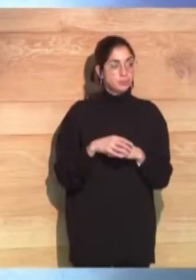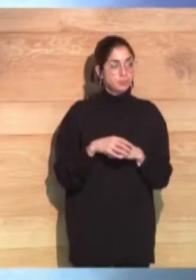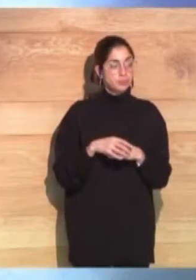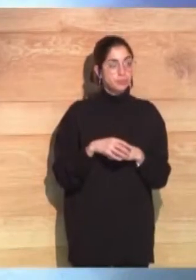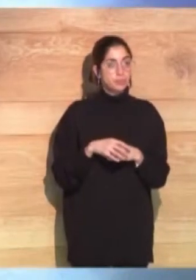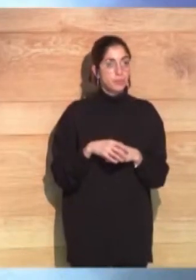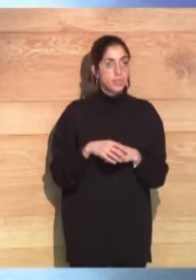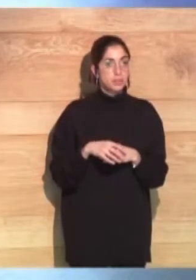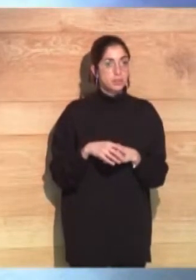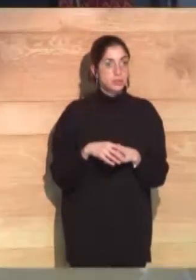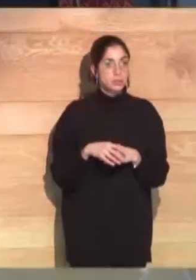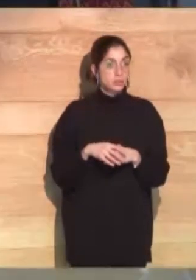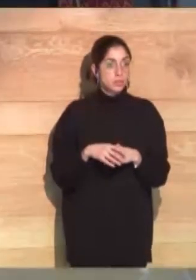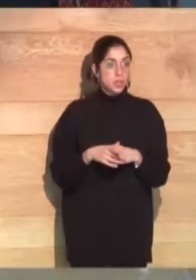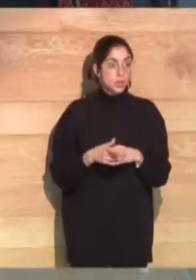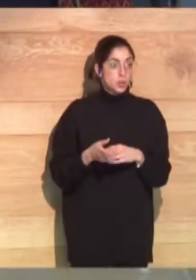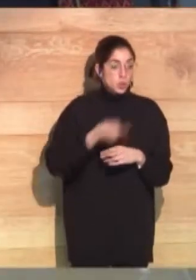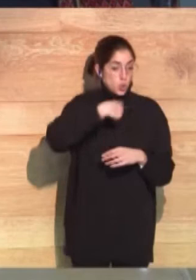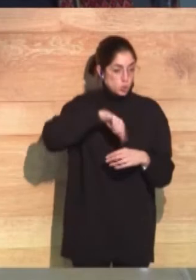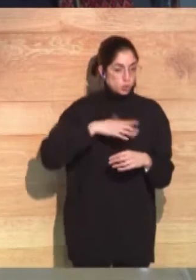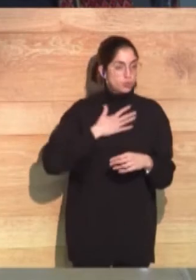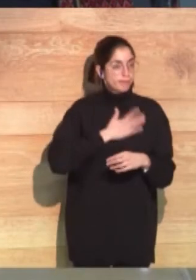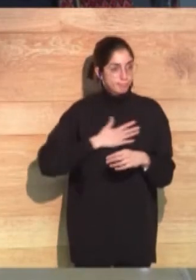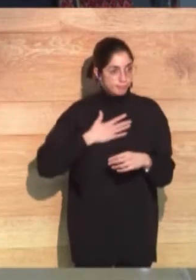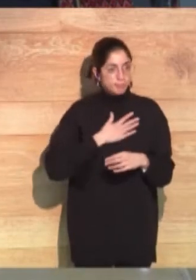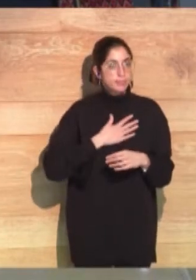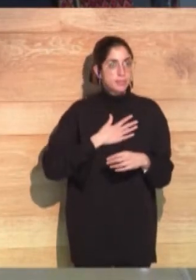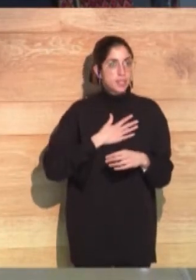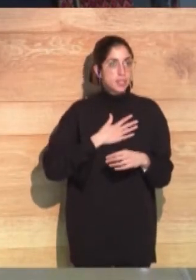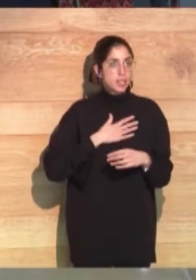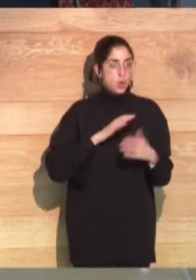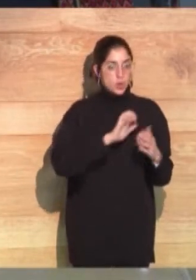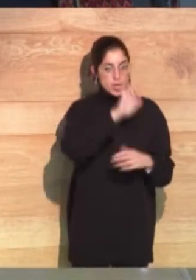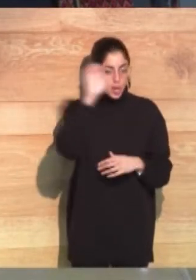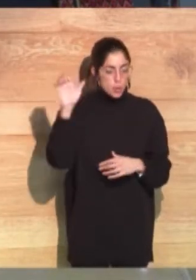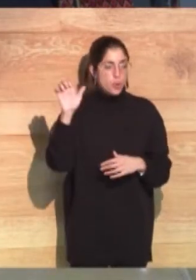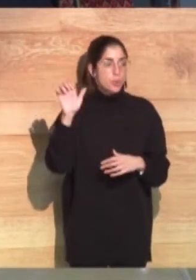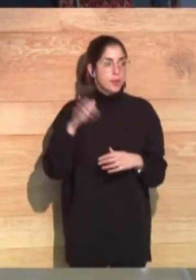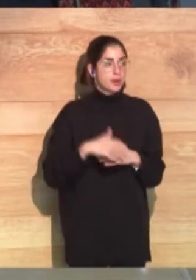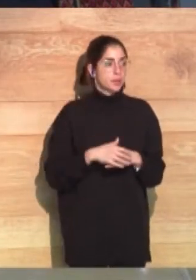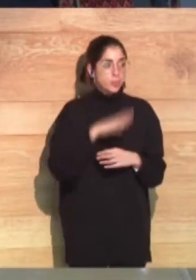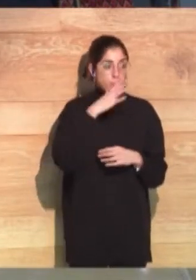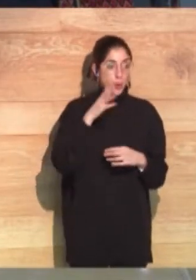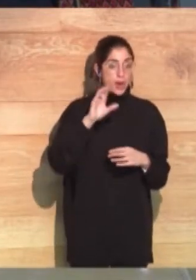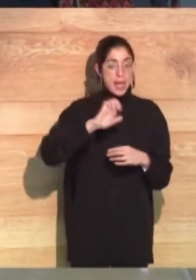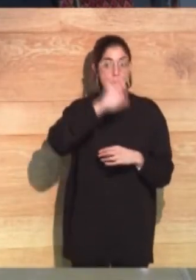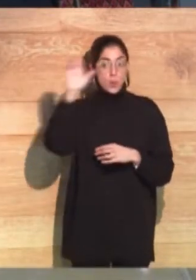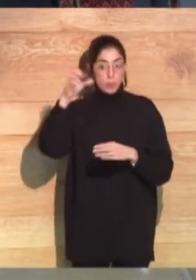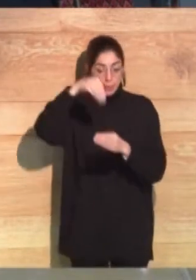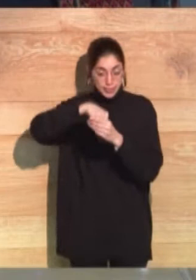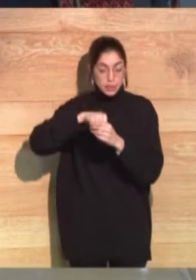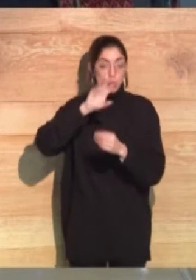estamos muy satisfechos con Europa. Creo que los países de Europa han